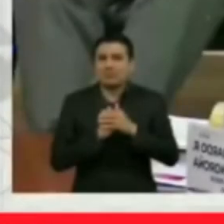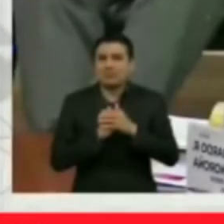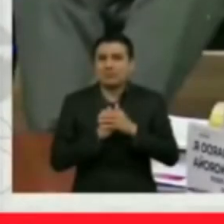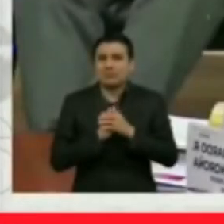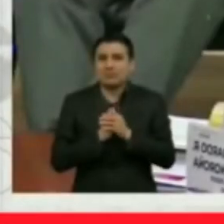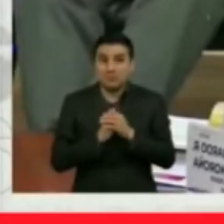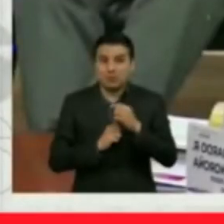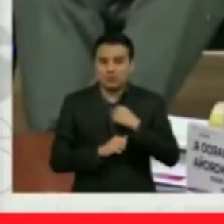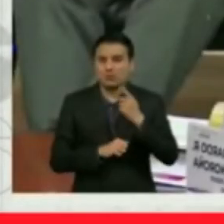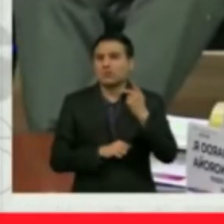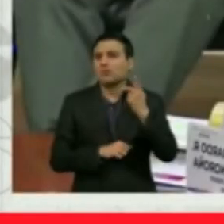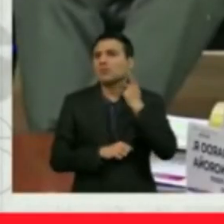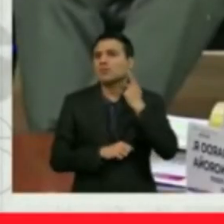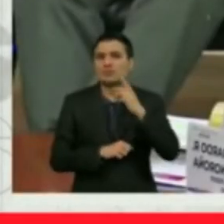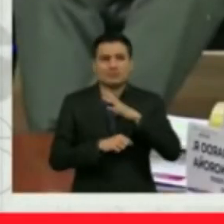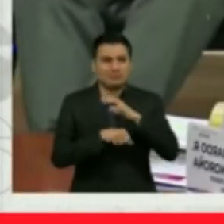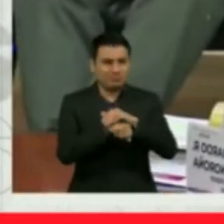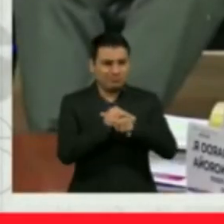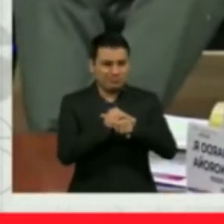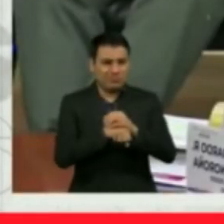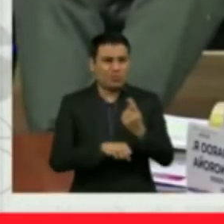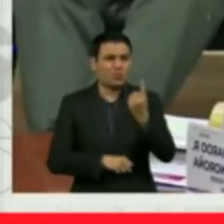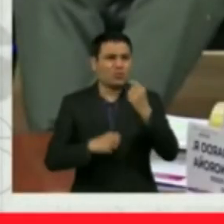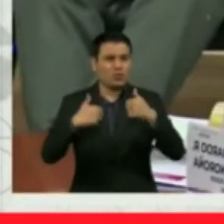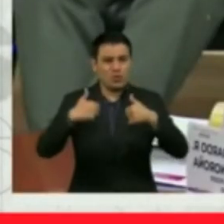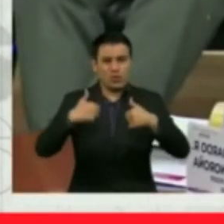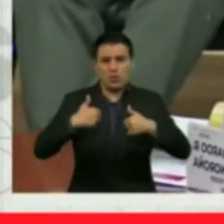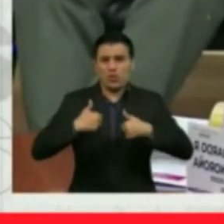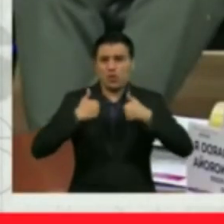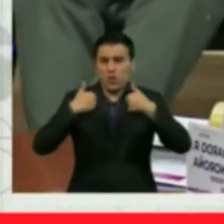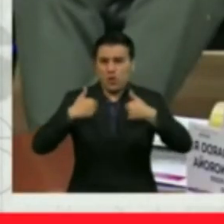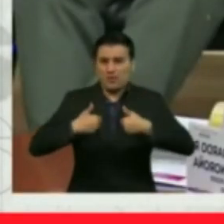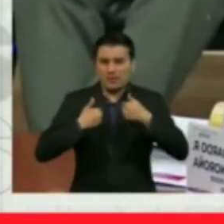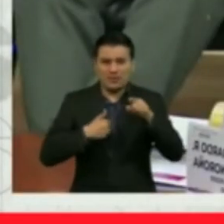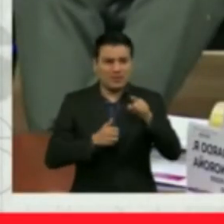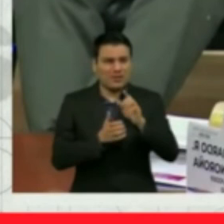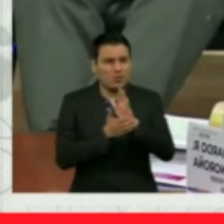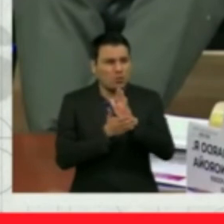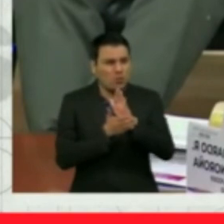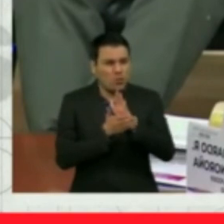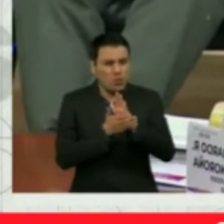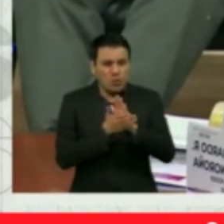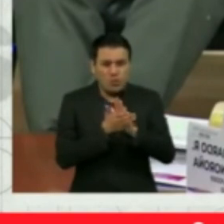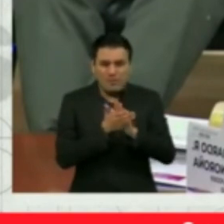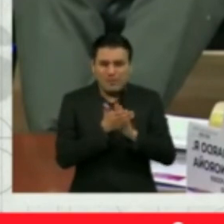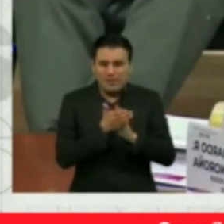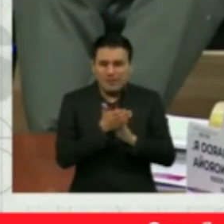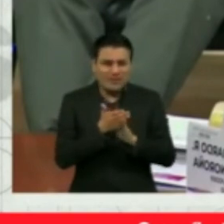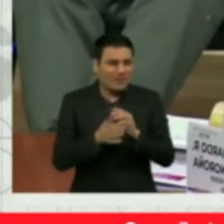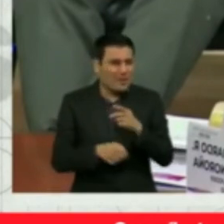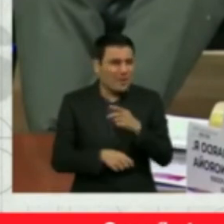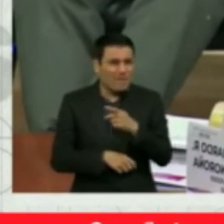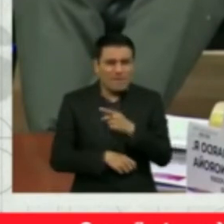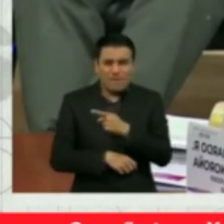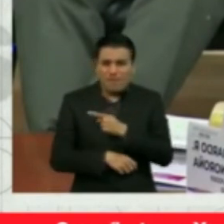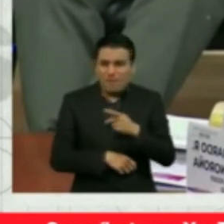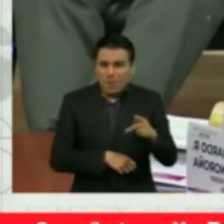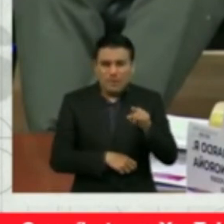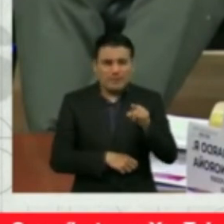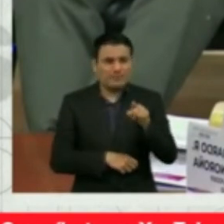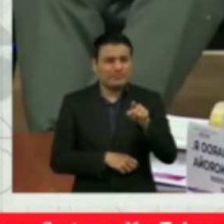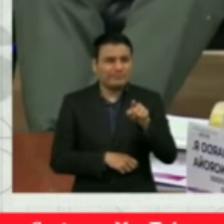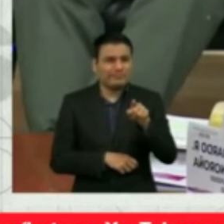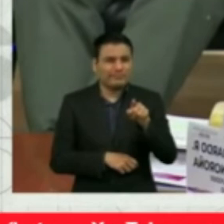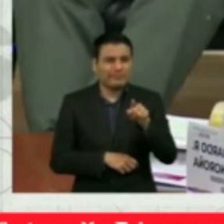escuche había un joven que tenía un origen muy humilde muy humilde era muy muy pobre huyó de la pobreza